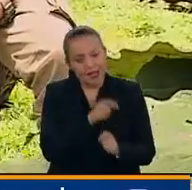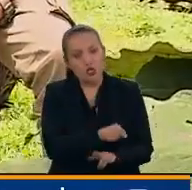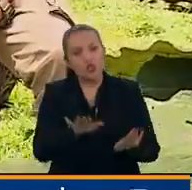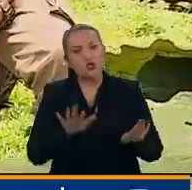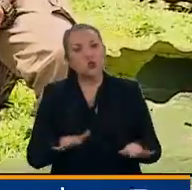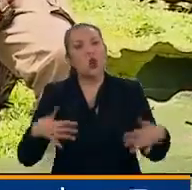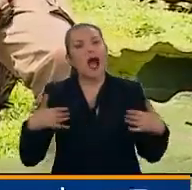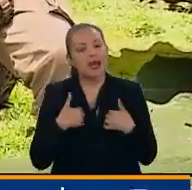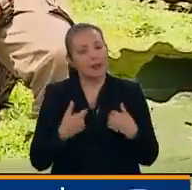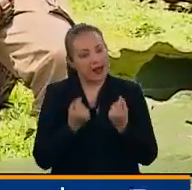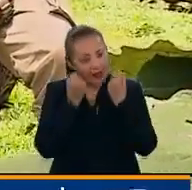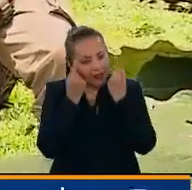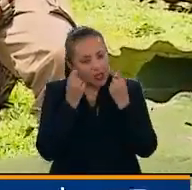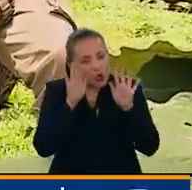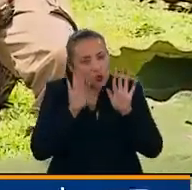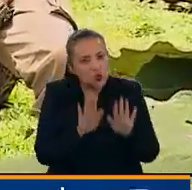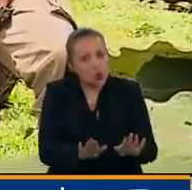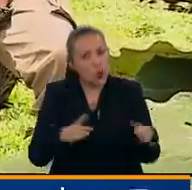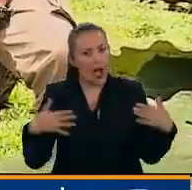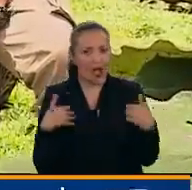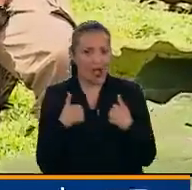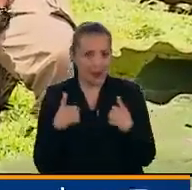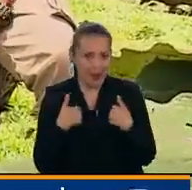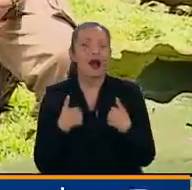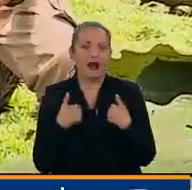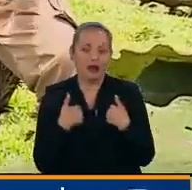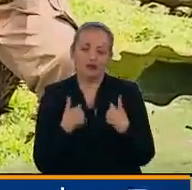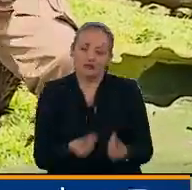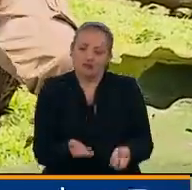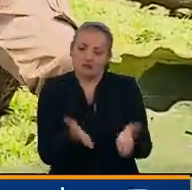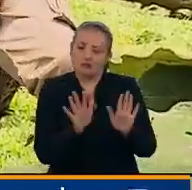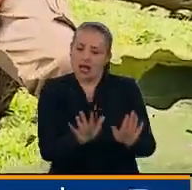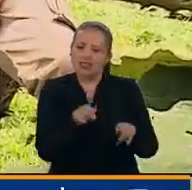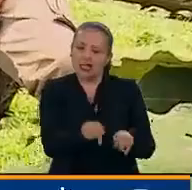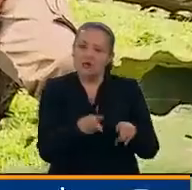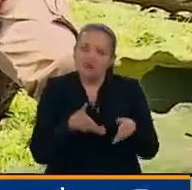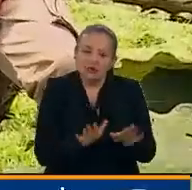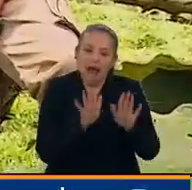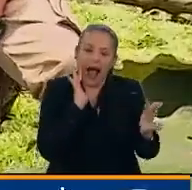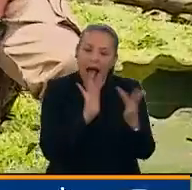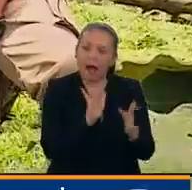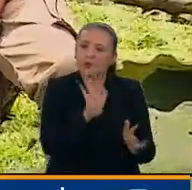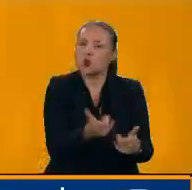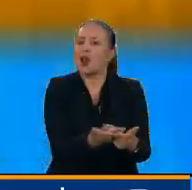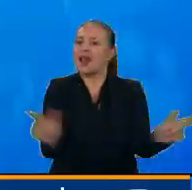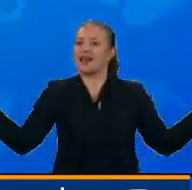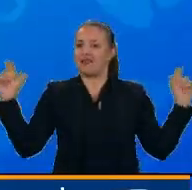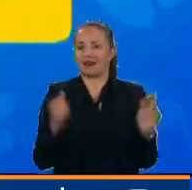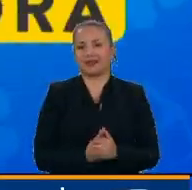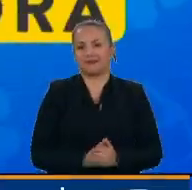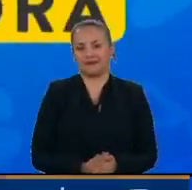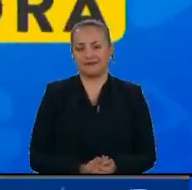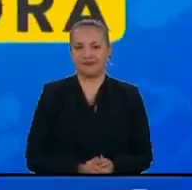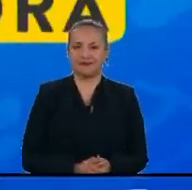animales, entenderlos desde el punto de vista animal y dejarlos ser lo que ellos nacieron para ser, libres.